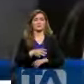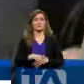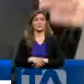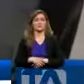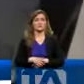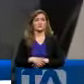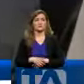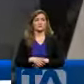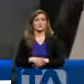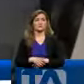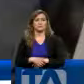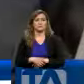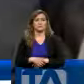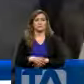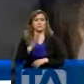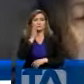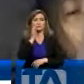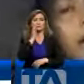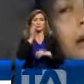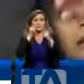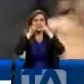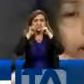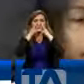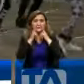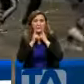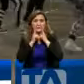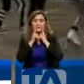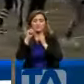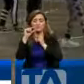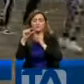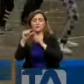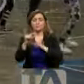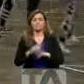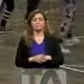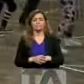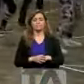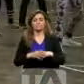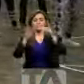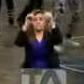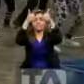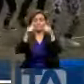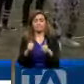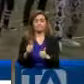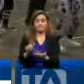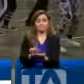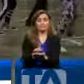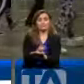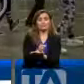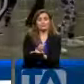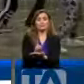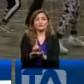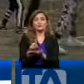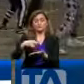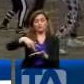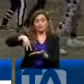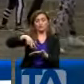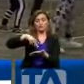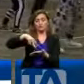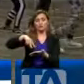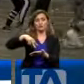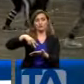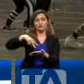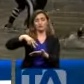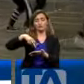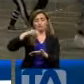extrañar? Déjame llorar un poco por ti. Su arte de danzantes de estos 6 bailarines desde ahora trascenderá en